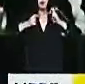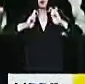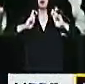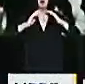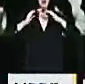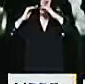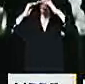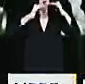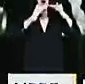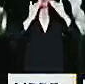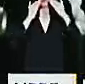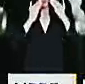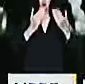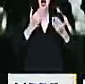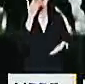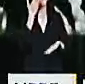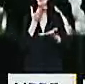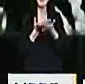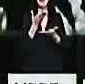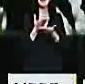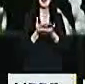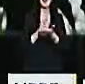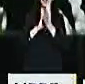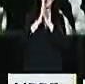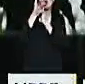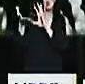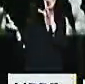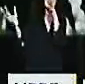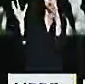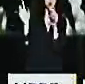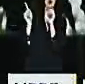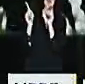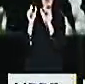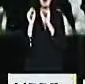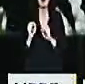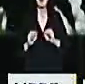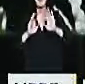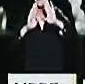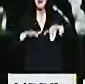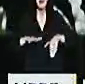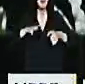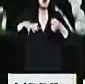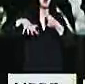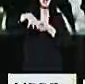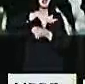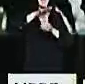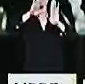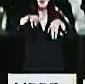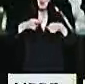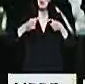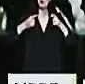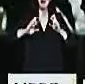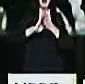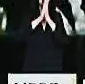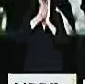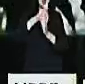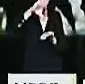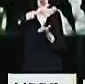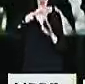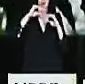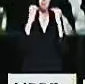oportunidades, con aprovechar todo lo que está pasando en el mundo para poder llegar de la misma manera, con las mismas condiciones, a todo un país, quizás a todo un